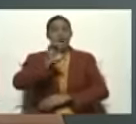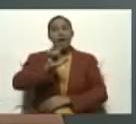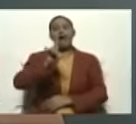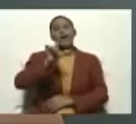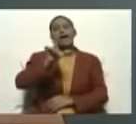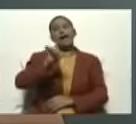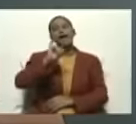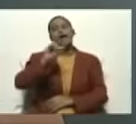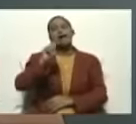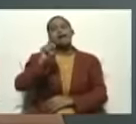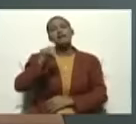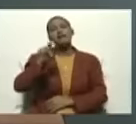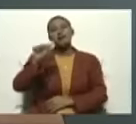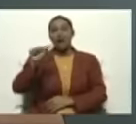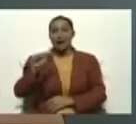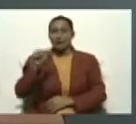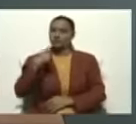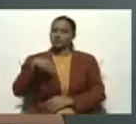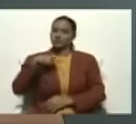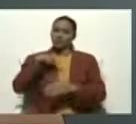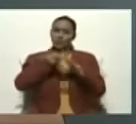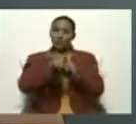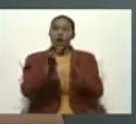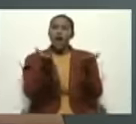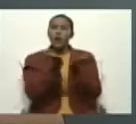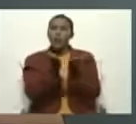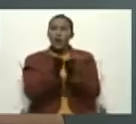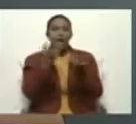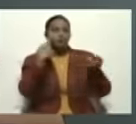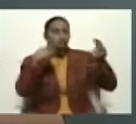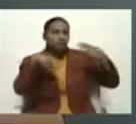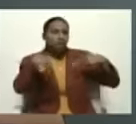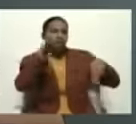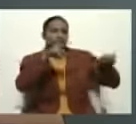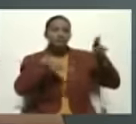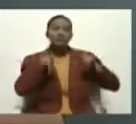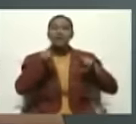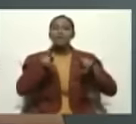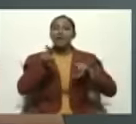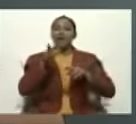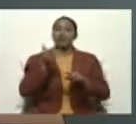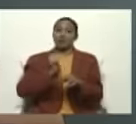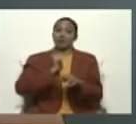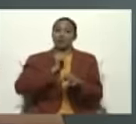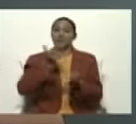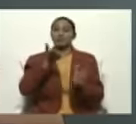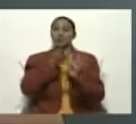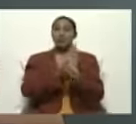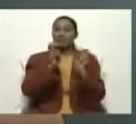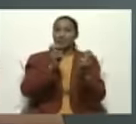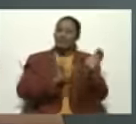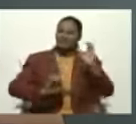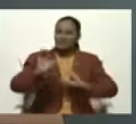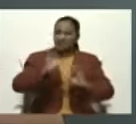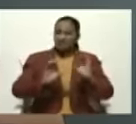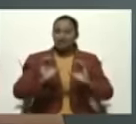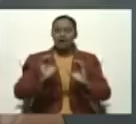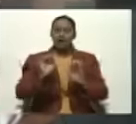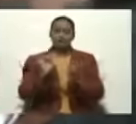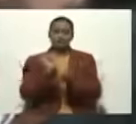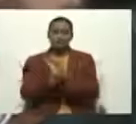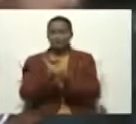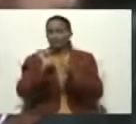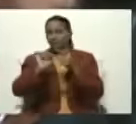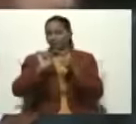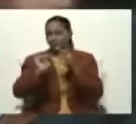debíamos ese recorrido, ya la doctora había estado con nosotros en el evento de ciencias penales, que aprovecho para invitarlos a todos que puedan desde